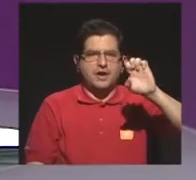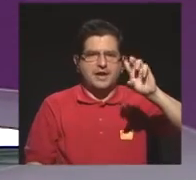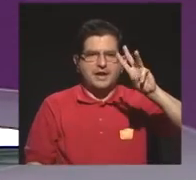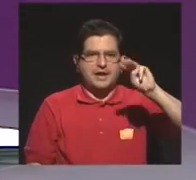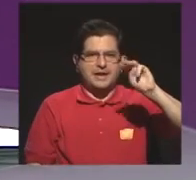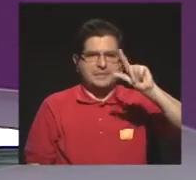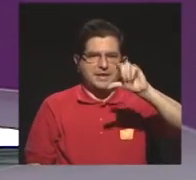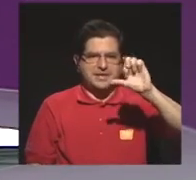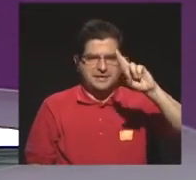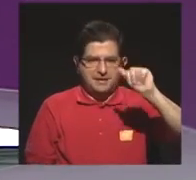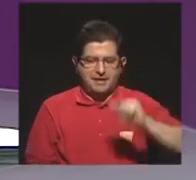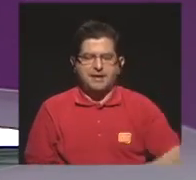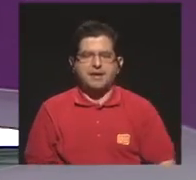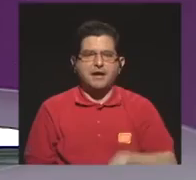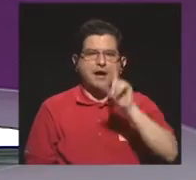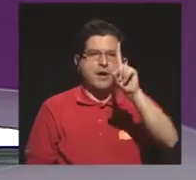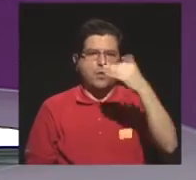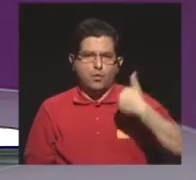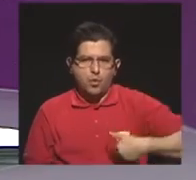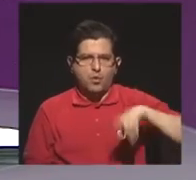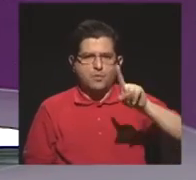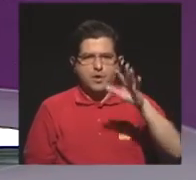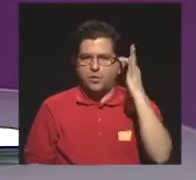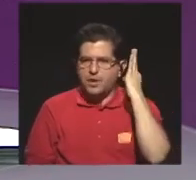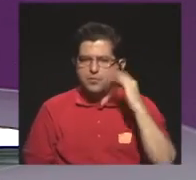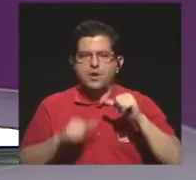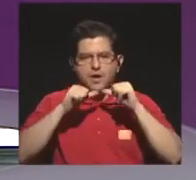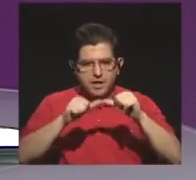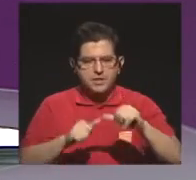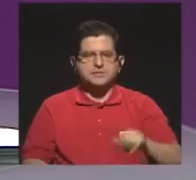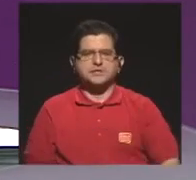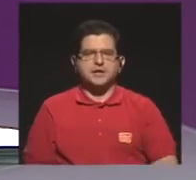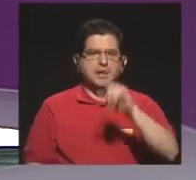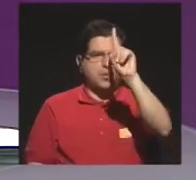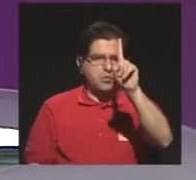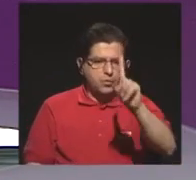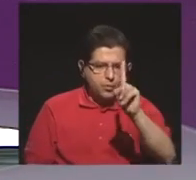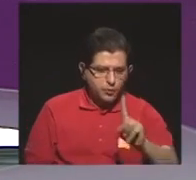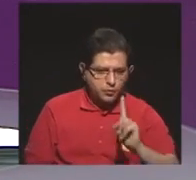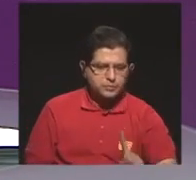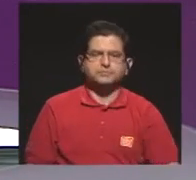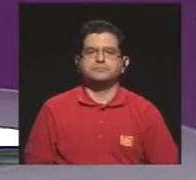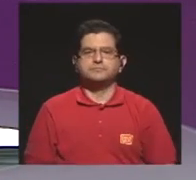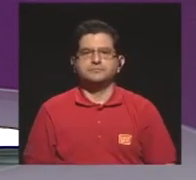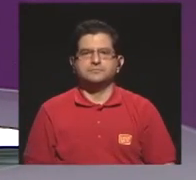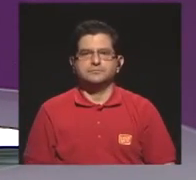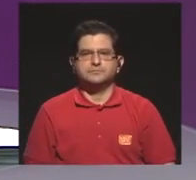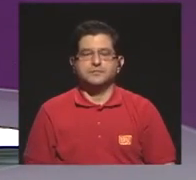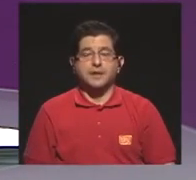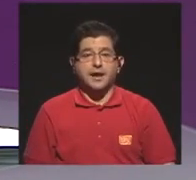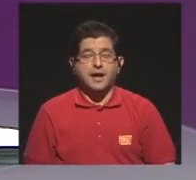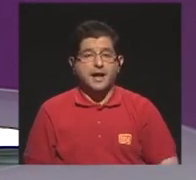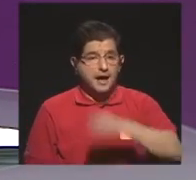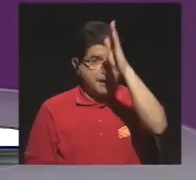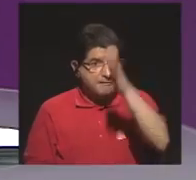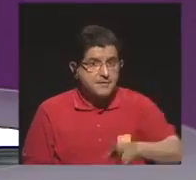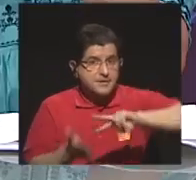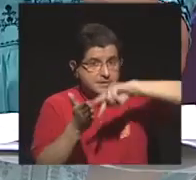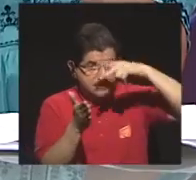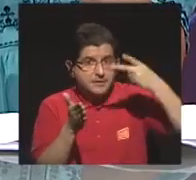un hombre, le sigue una mujer y ahí vamos. ¿Qué es lo que estaba pasando, verdad, en las elecciones? La vertical implica